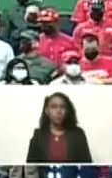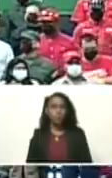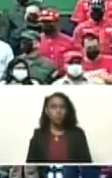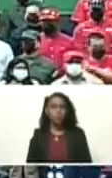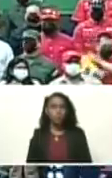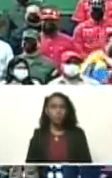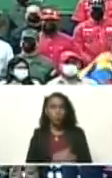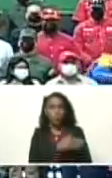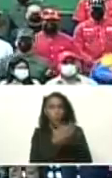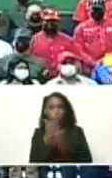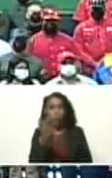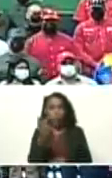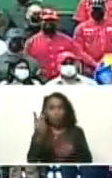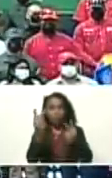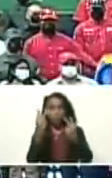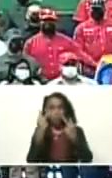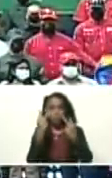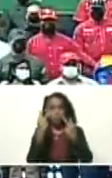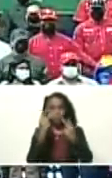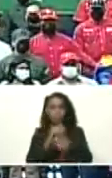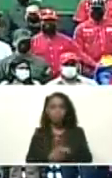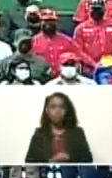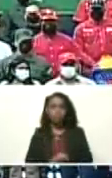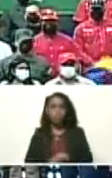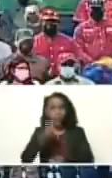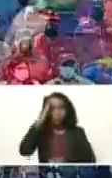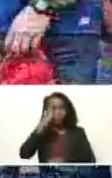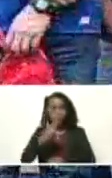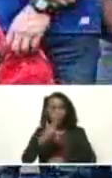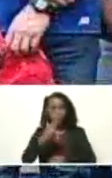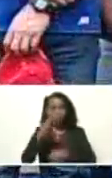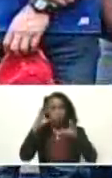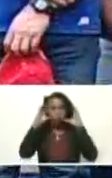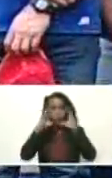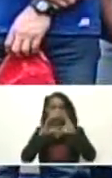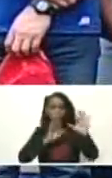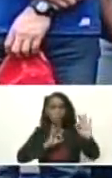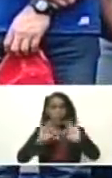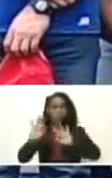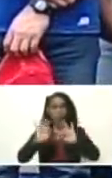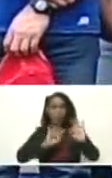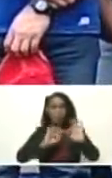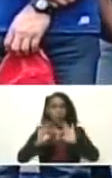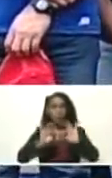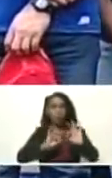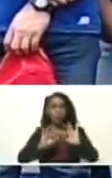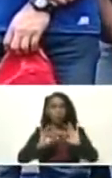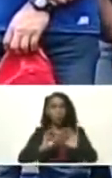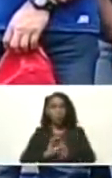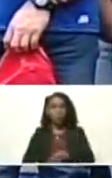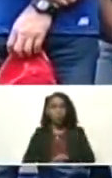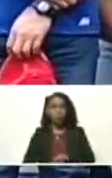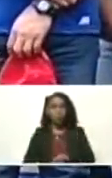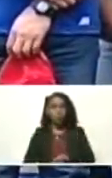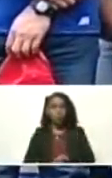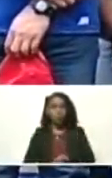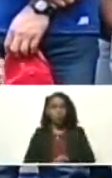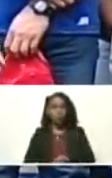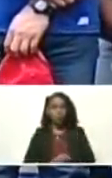Fíjense ustedes. El comandante se dedicó a preparar y fue en el